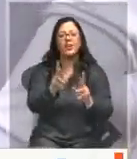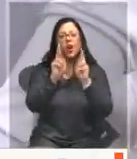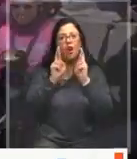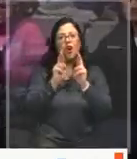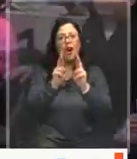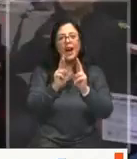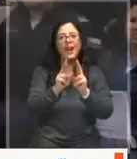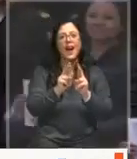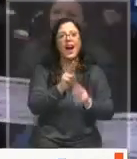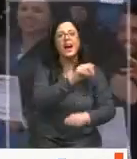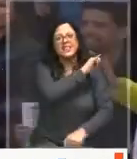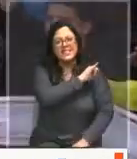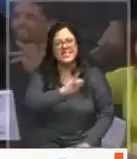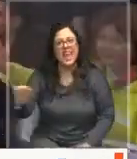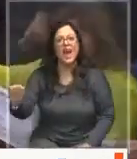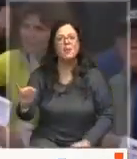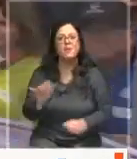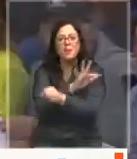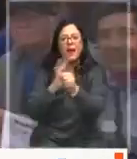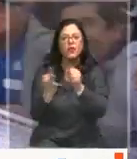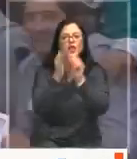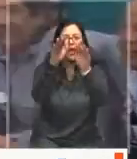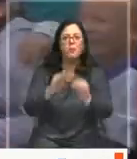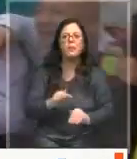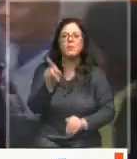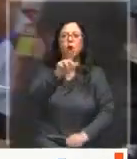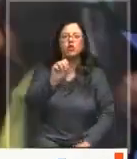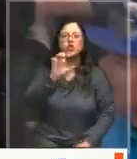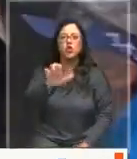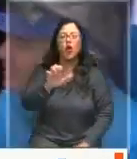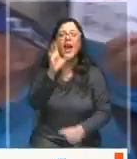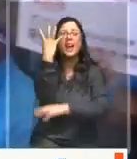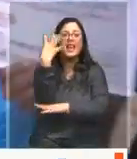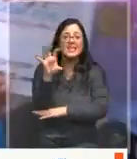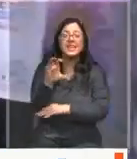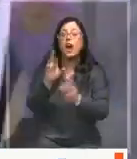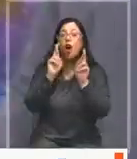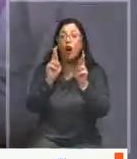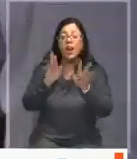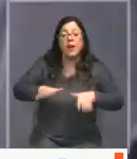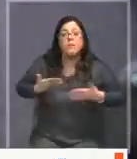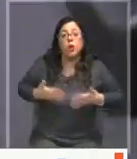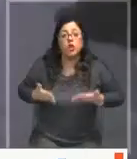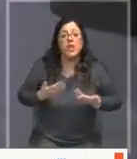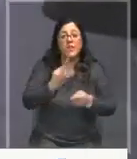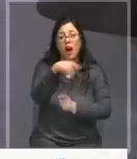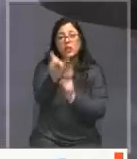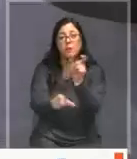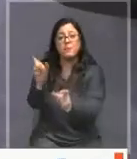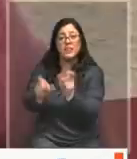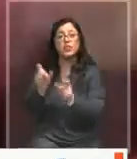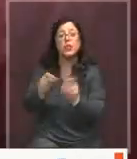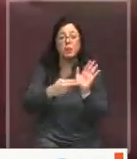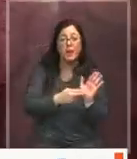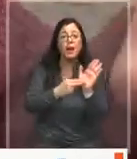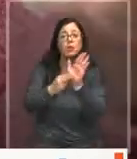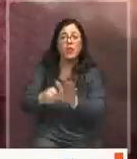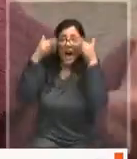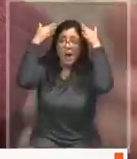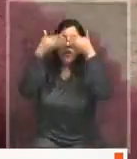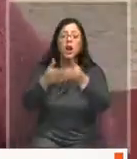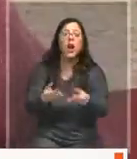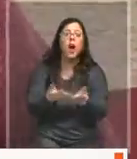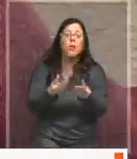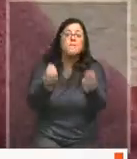la Fundación ZOE de La Serena, que es de esperar, motive a otros padres de Chile para visibilizar el autismo. Por Dios, el